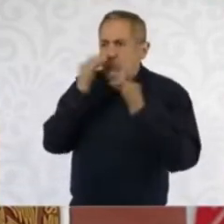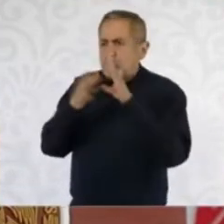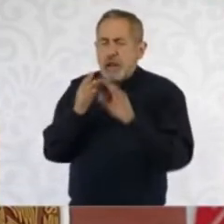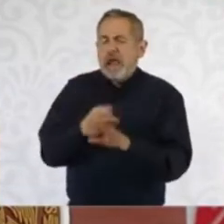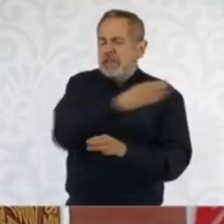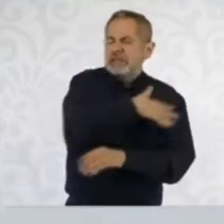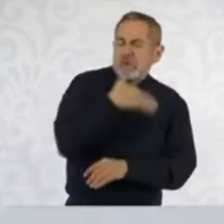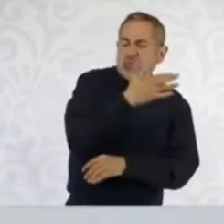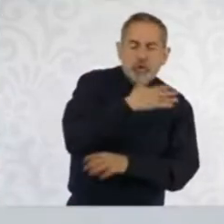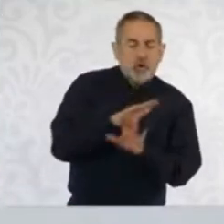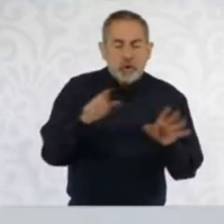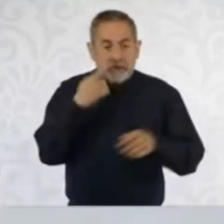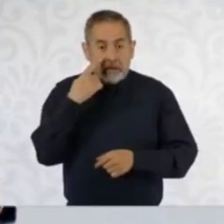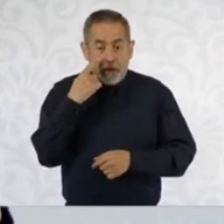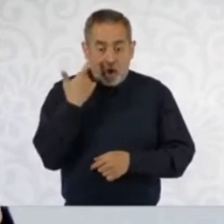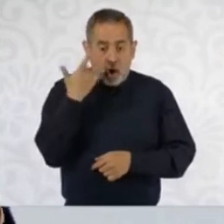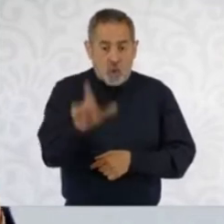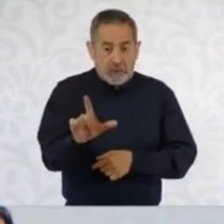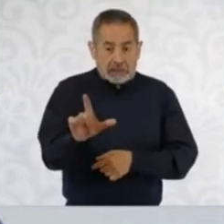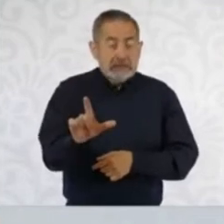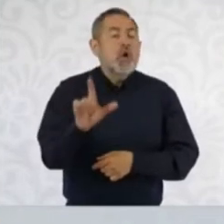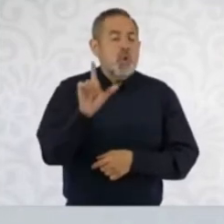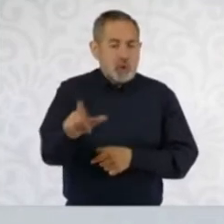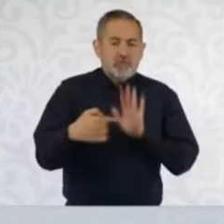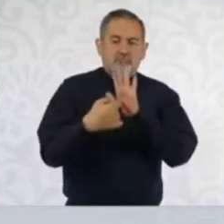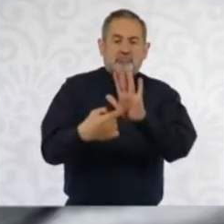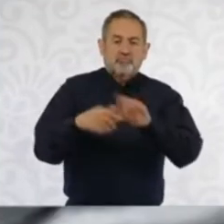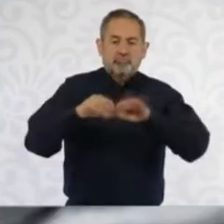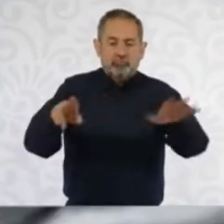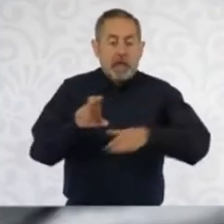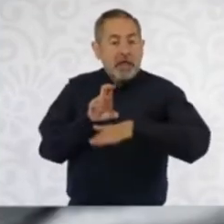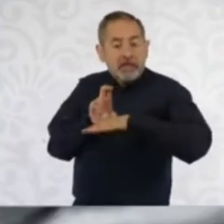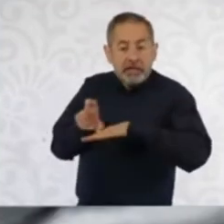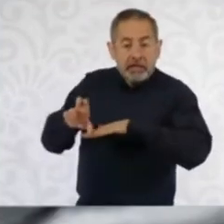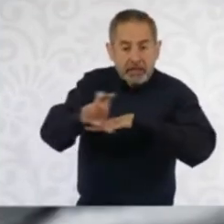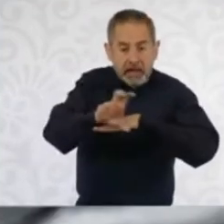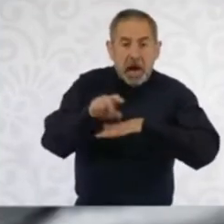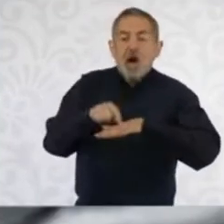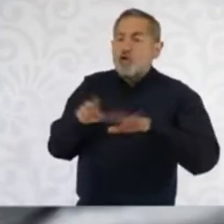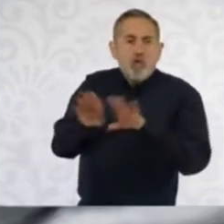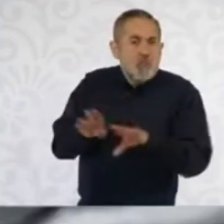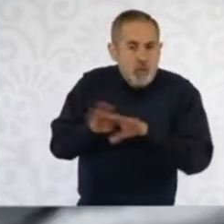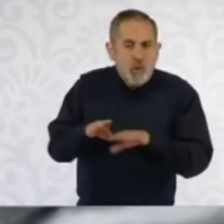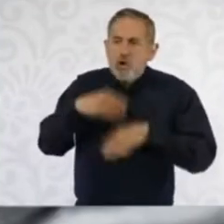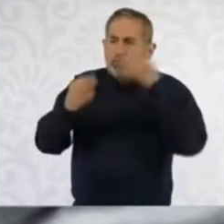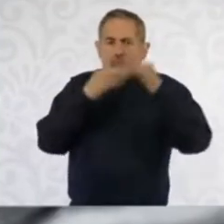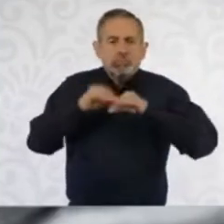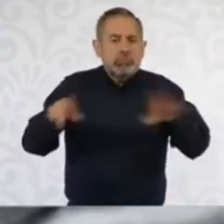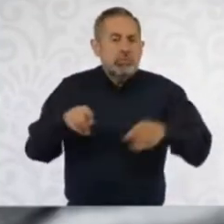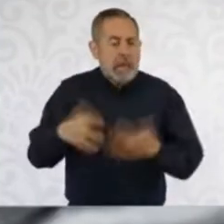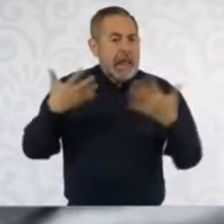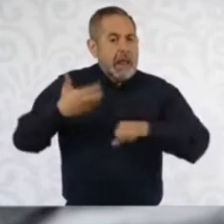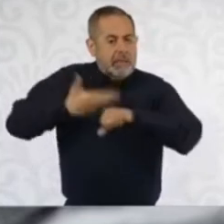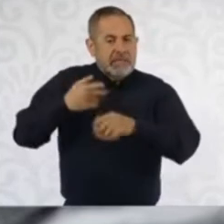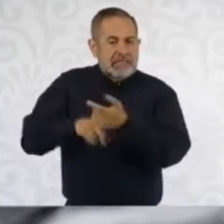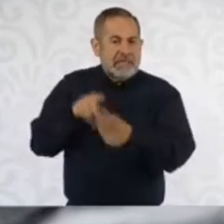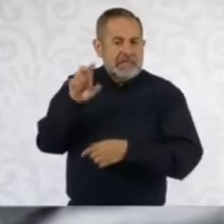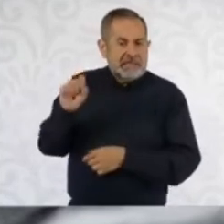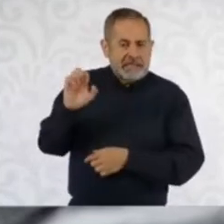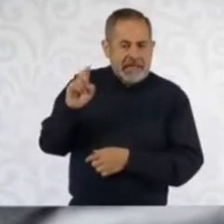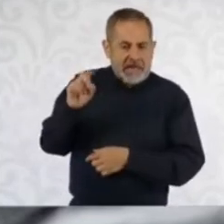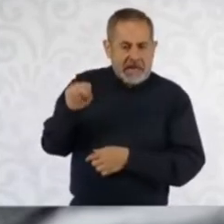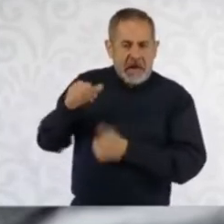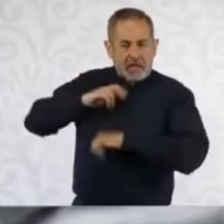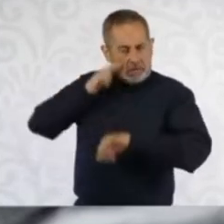corrupción. El lunes vamos a presentar la promoción del Tren Maya, que tiene la empresa de la Secretaría de la Defensa